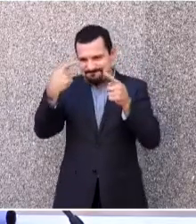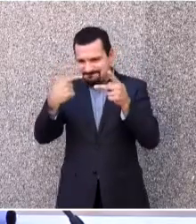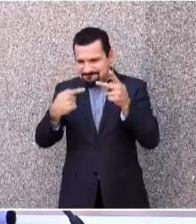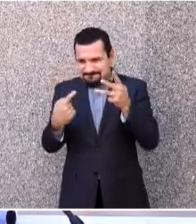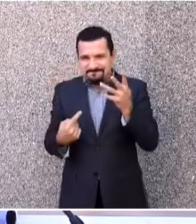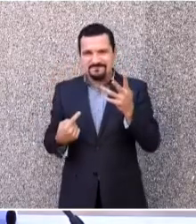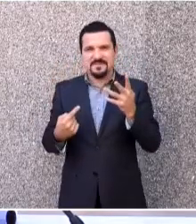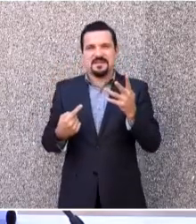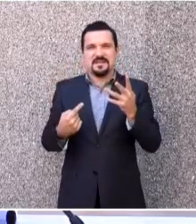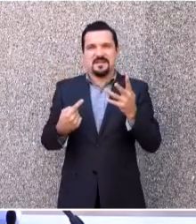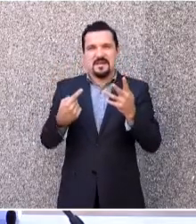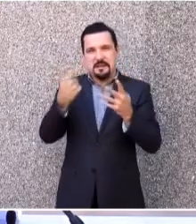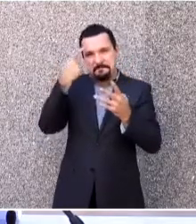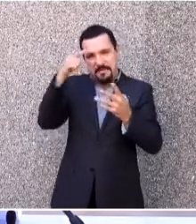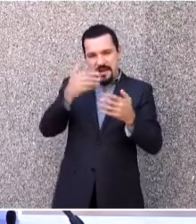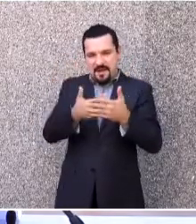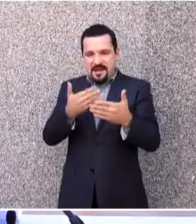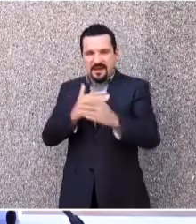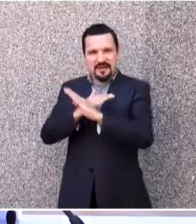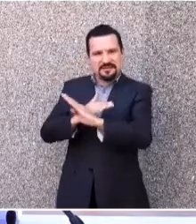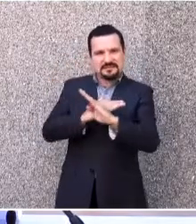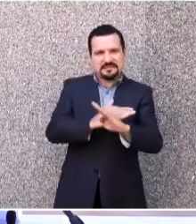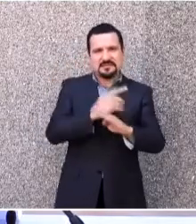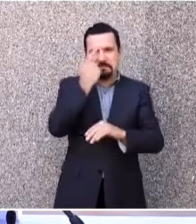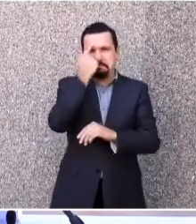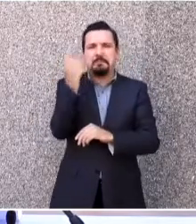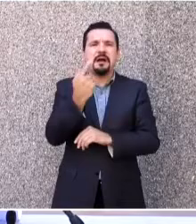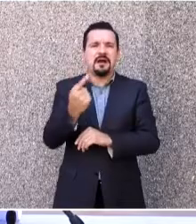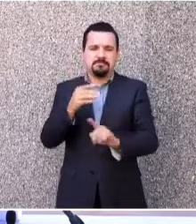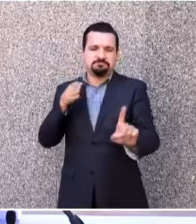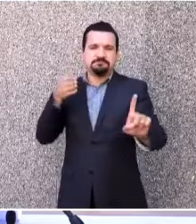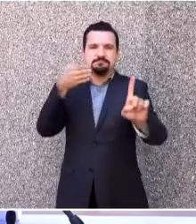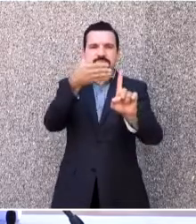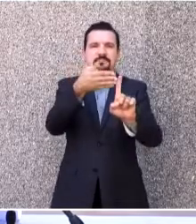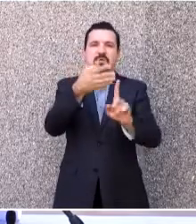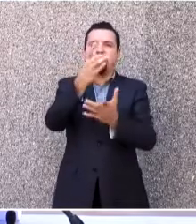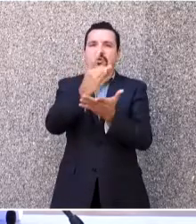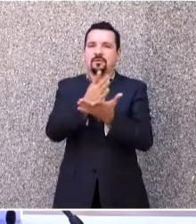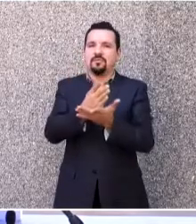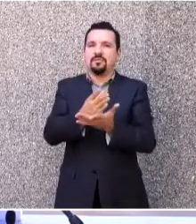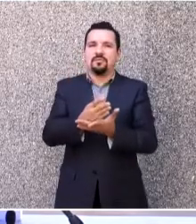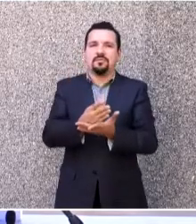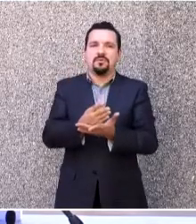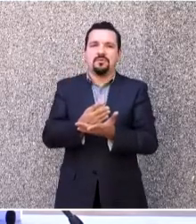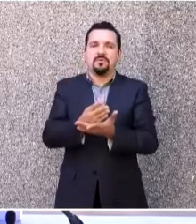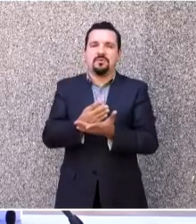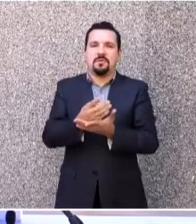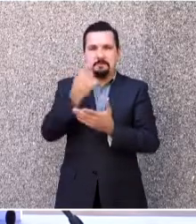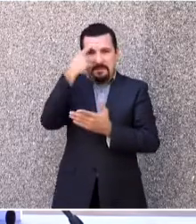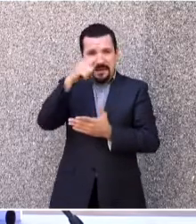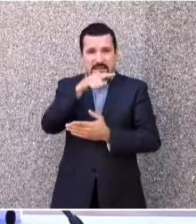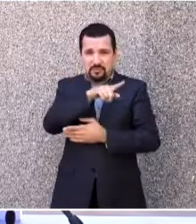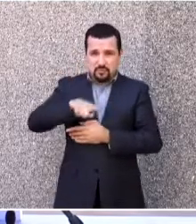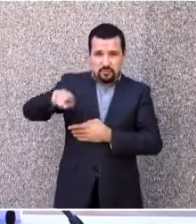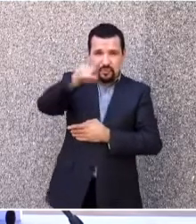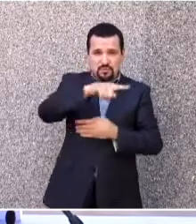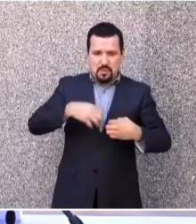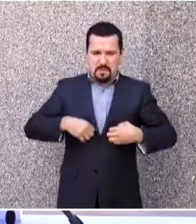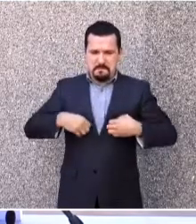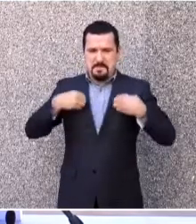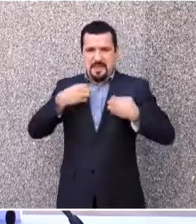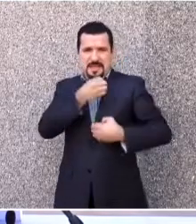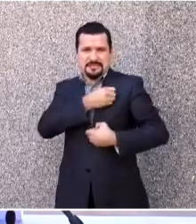todas las medidas que se han implementado van con el objetivo único de preservar la vida y